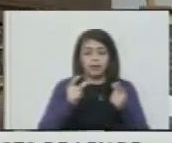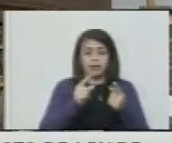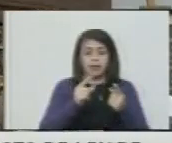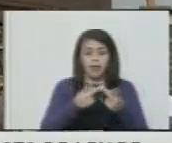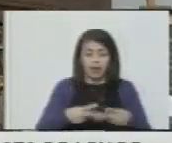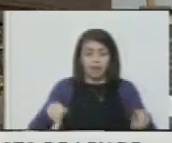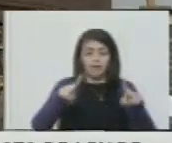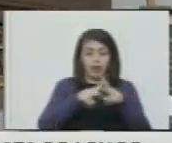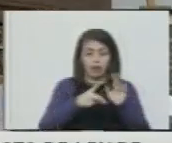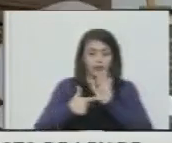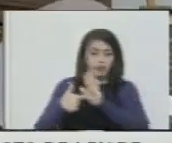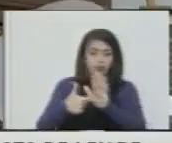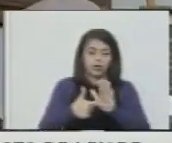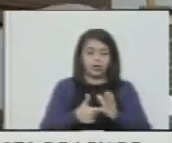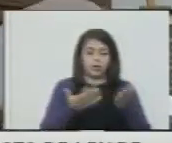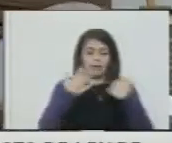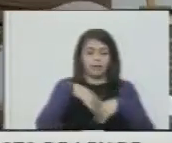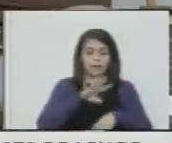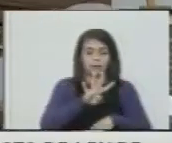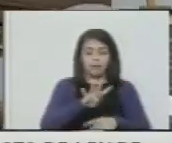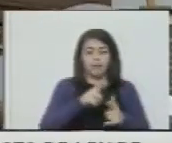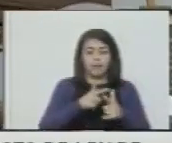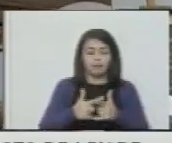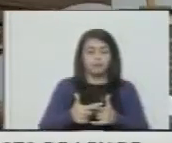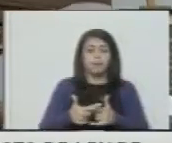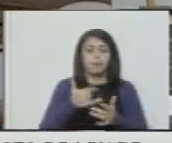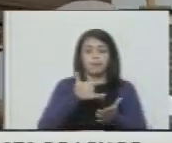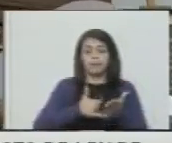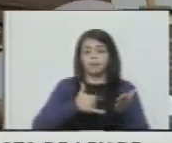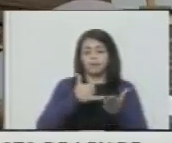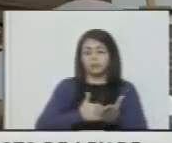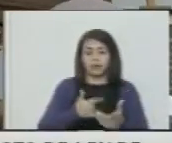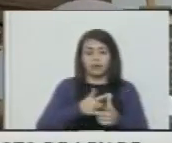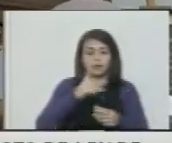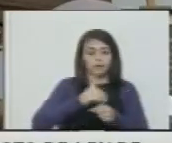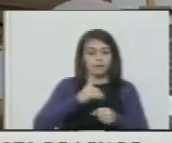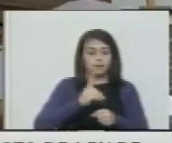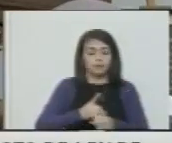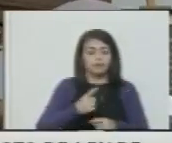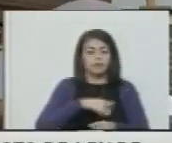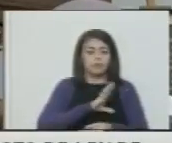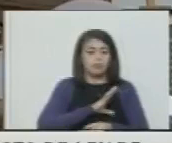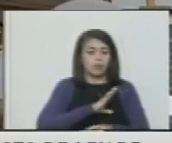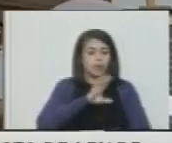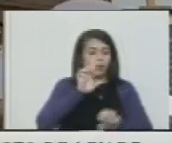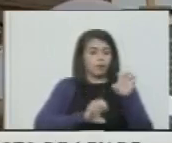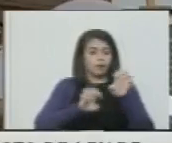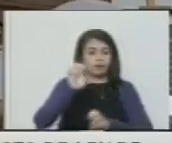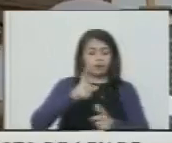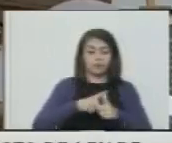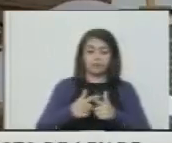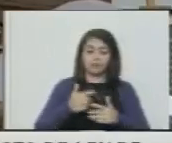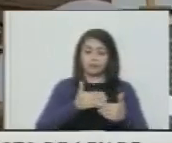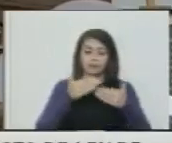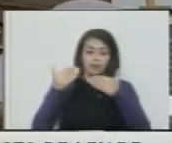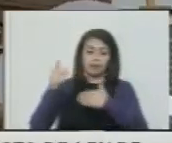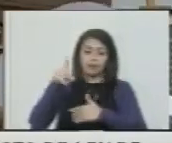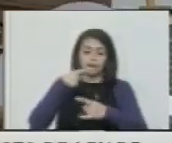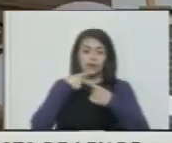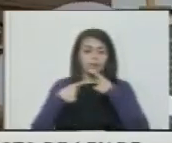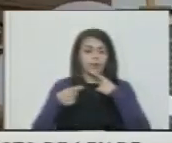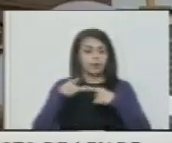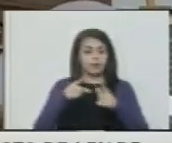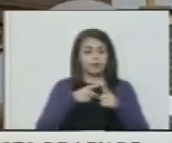cambio de referencia. 4. Por la inscripción en el registro de auditores